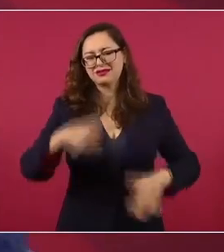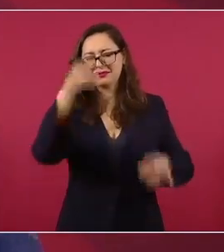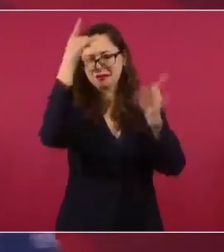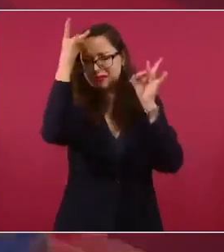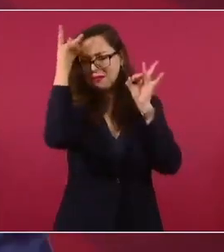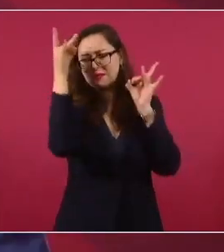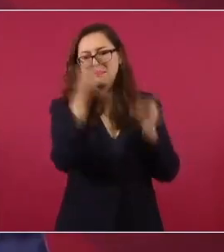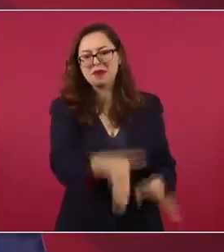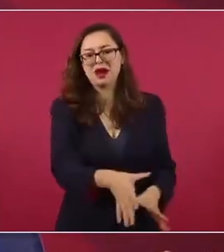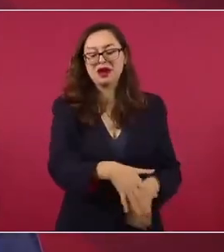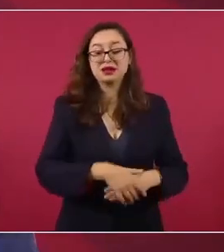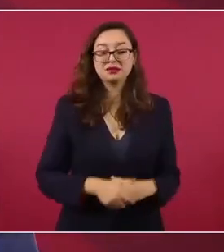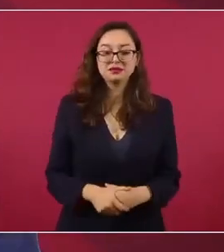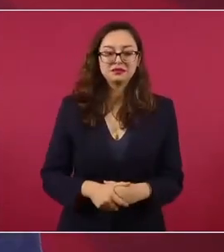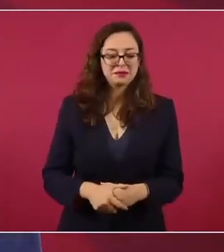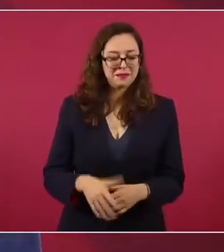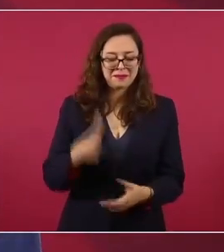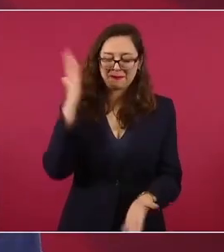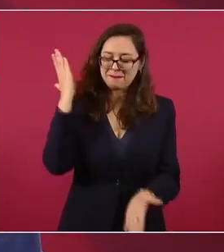Y dijo, basta.